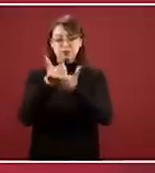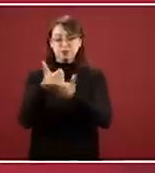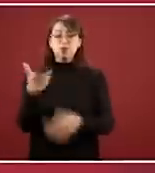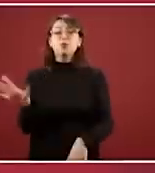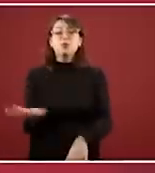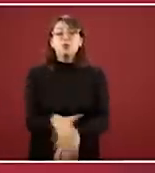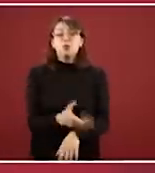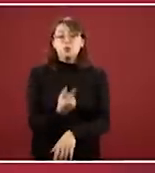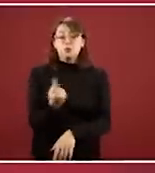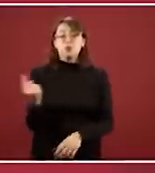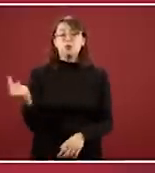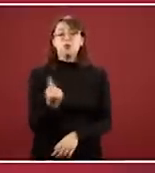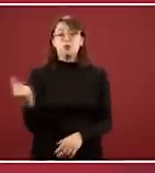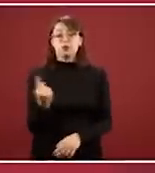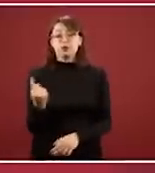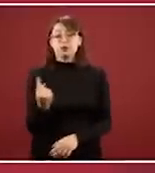porque